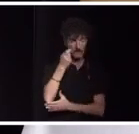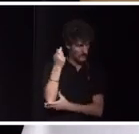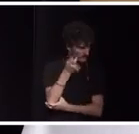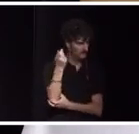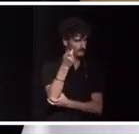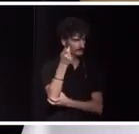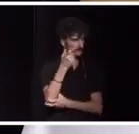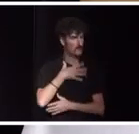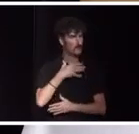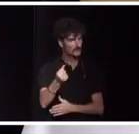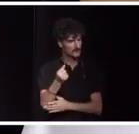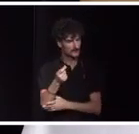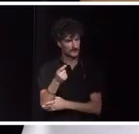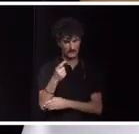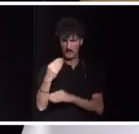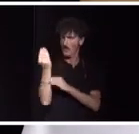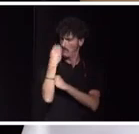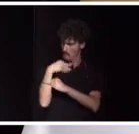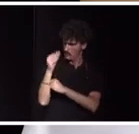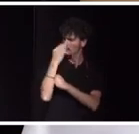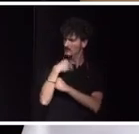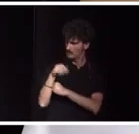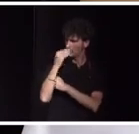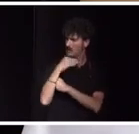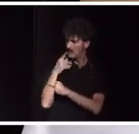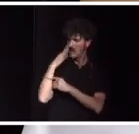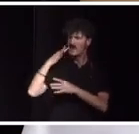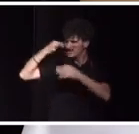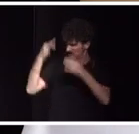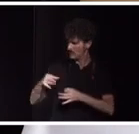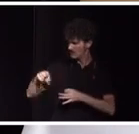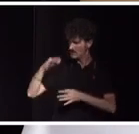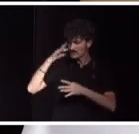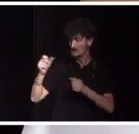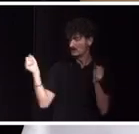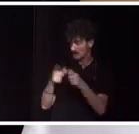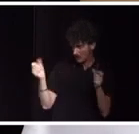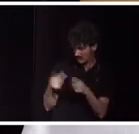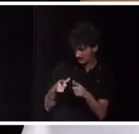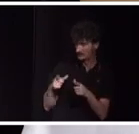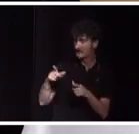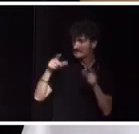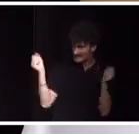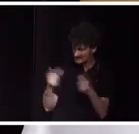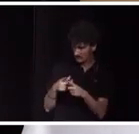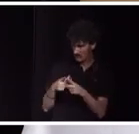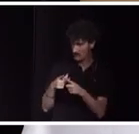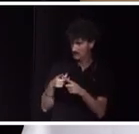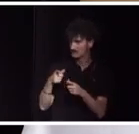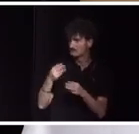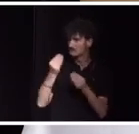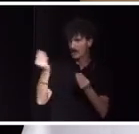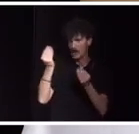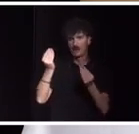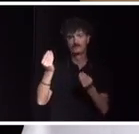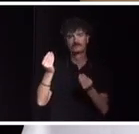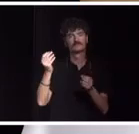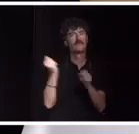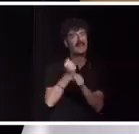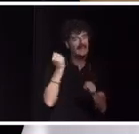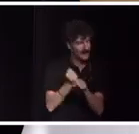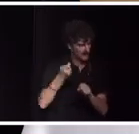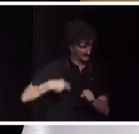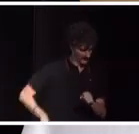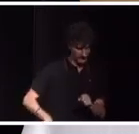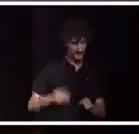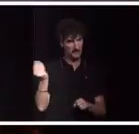que nos están protegiendo cada día, puedan tener seguridad social y garantías laborales,